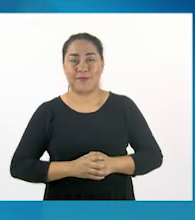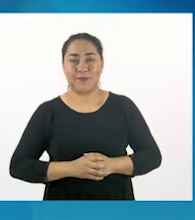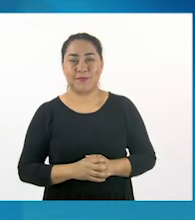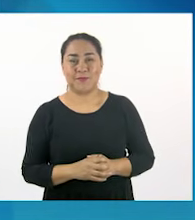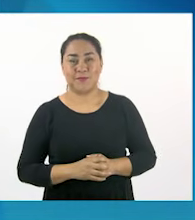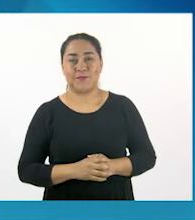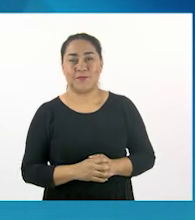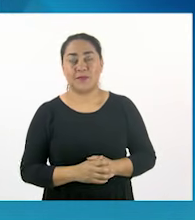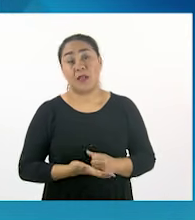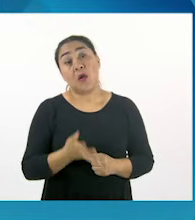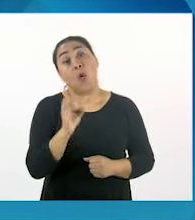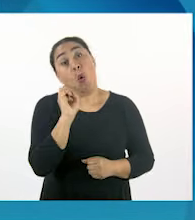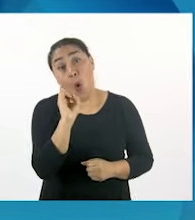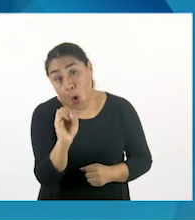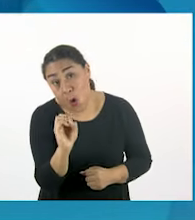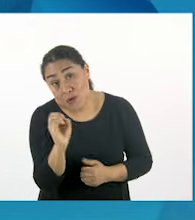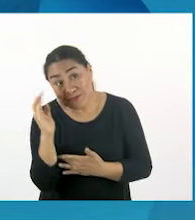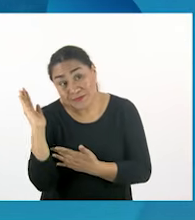¡O también!